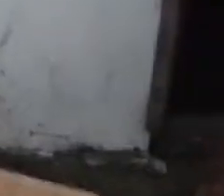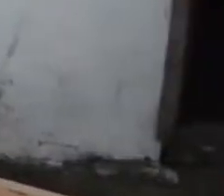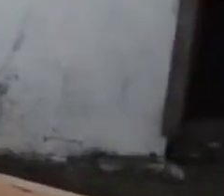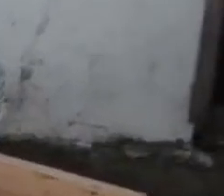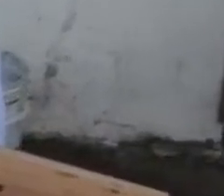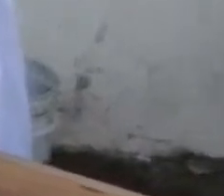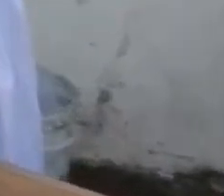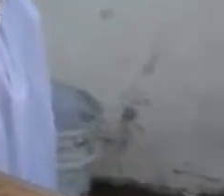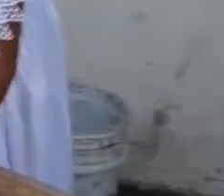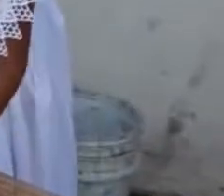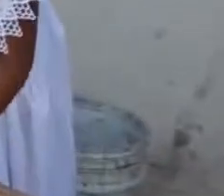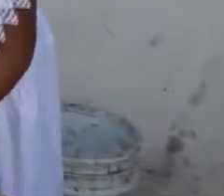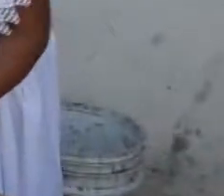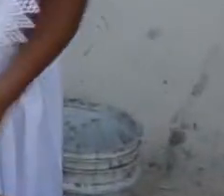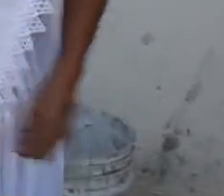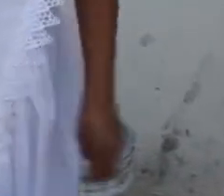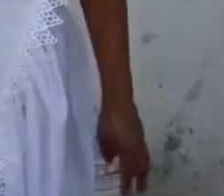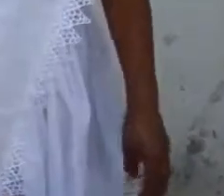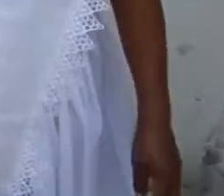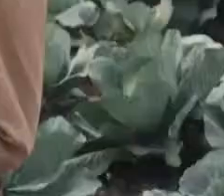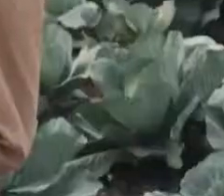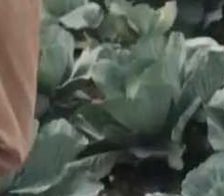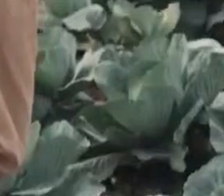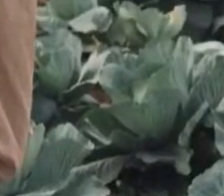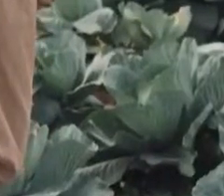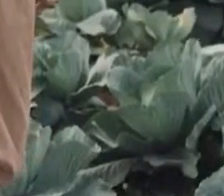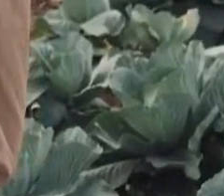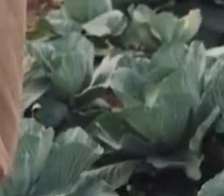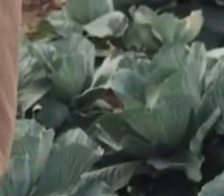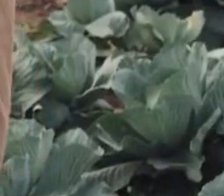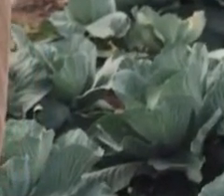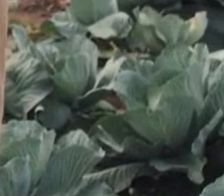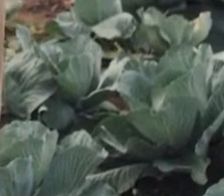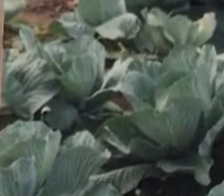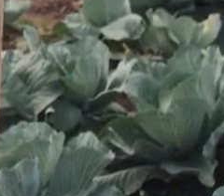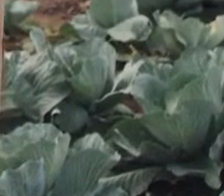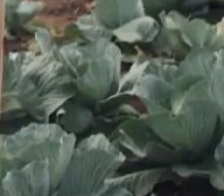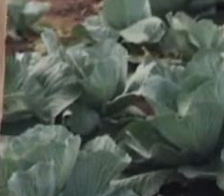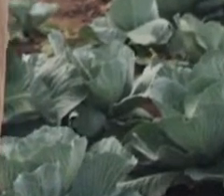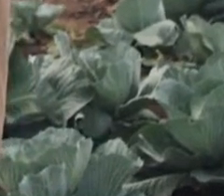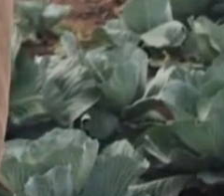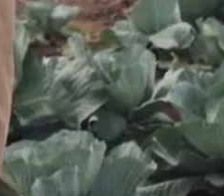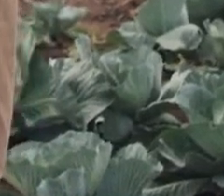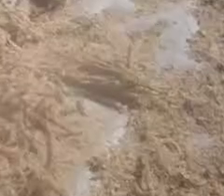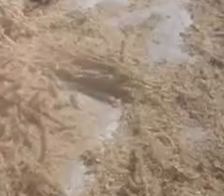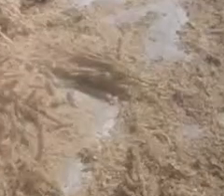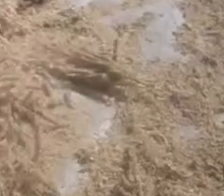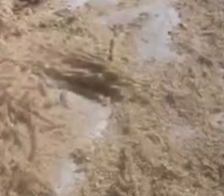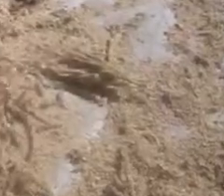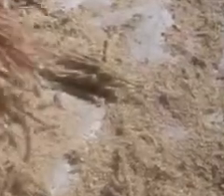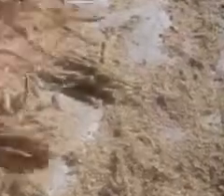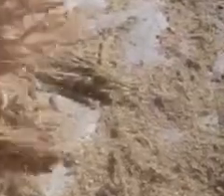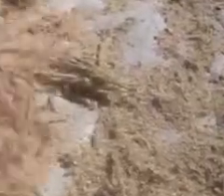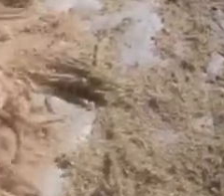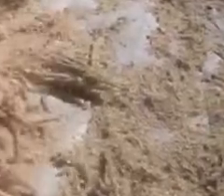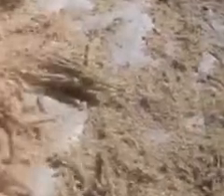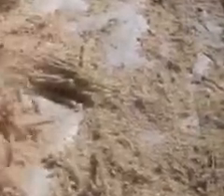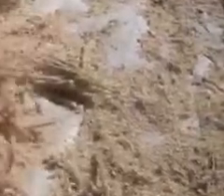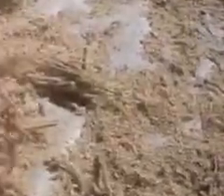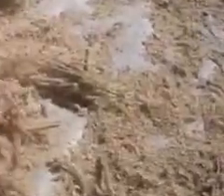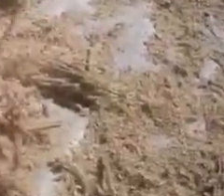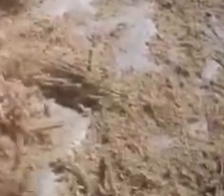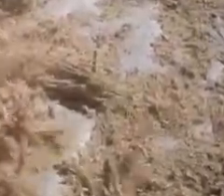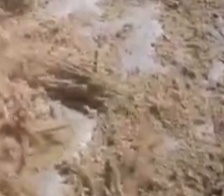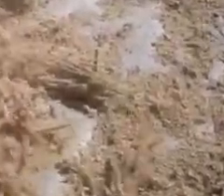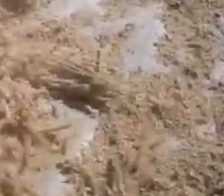y 12 han incorporado a los agricultores familiares en sus sistemas de compras públicas. Todo esto nos